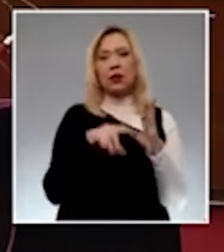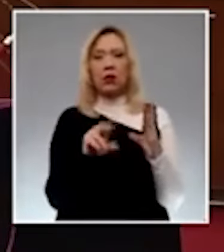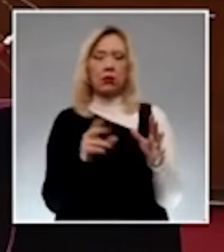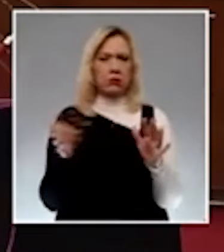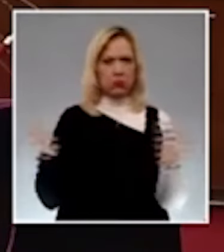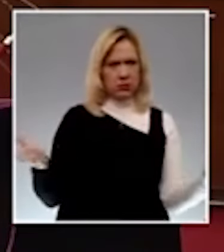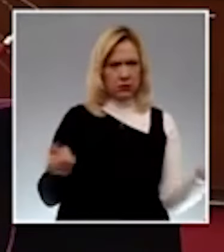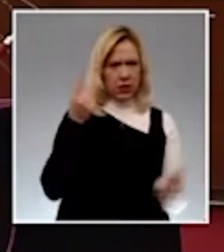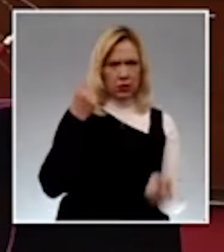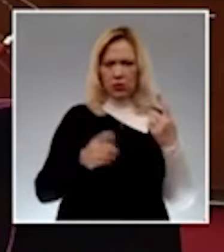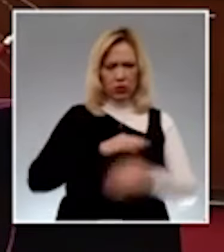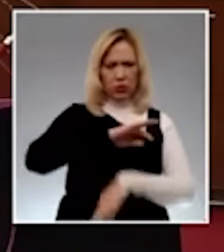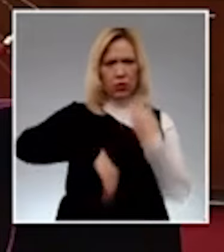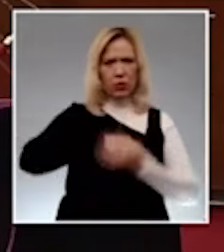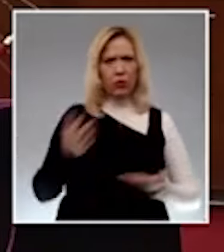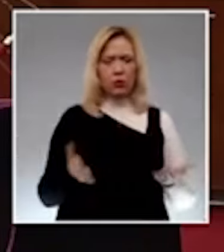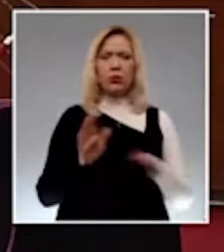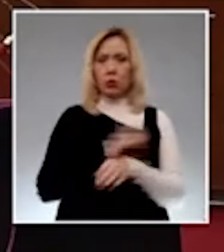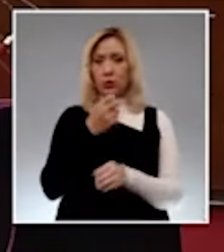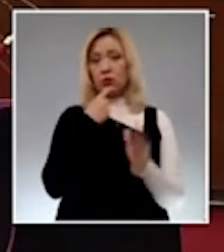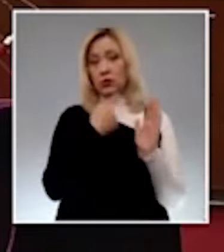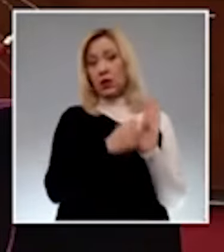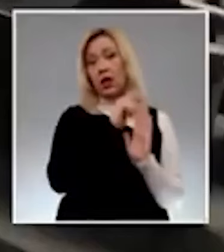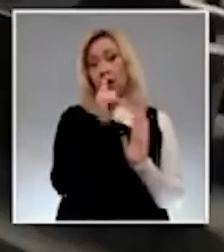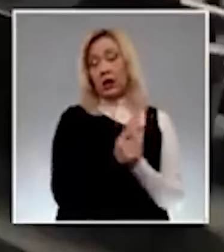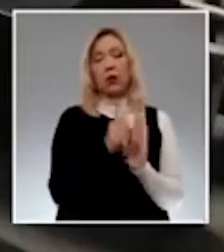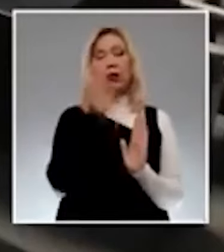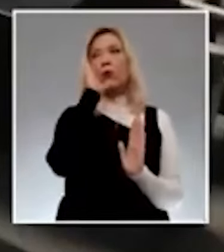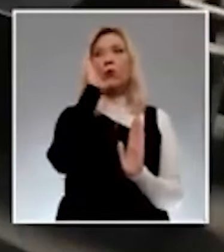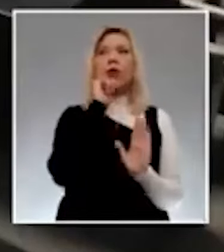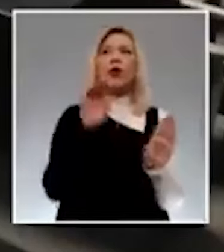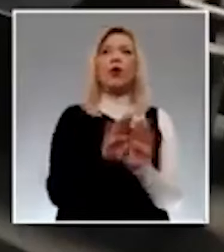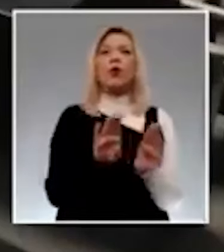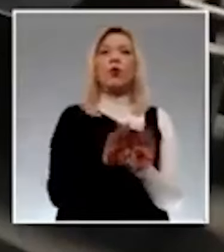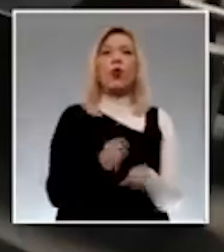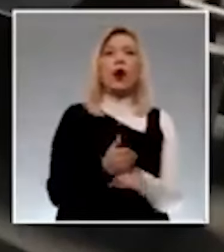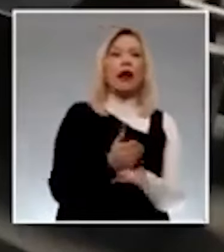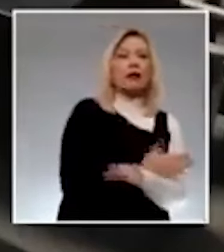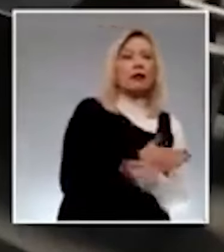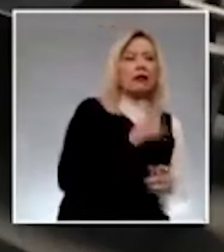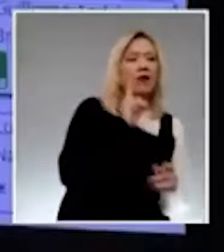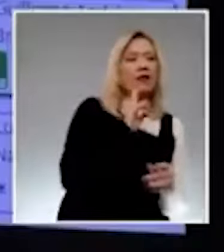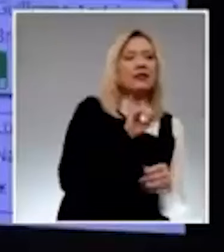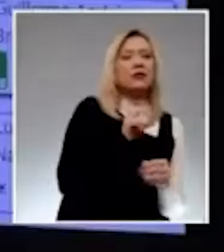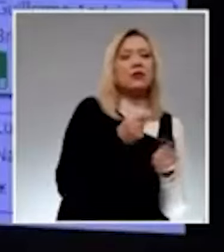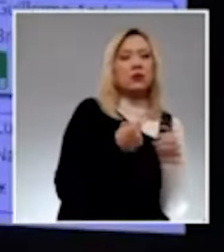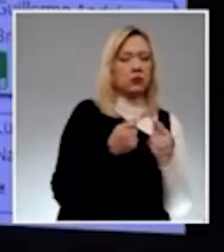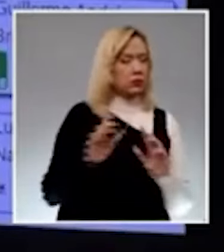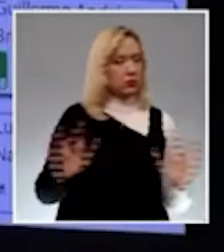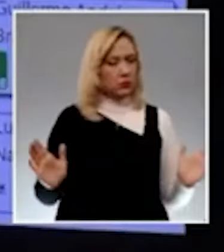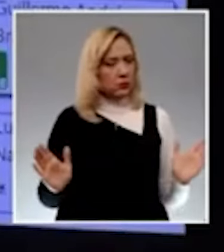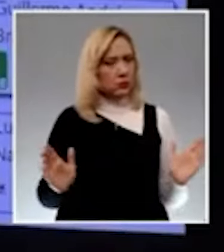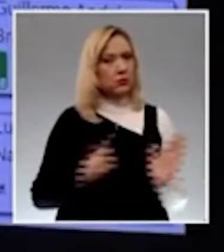hipótesis plasmadas, no pueden establecerse de manera previa. También declaró inválida la norma conforme a la cual,